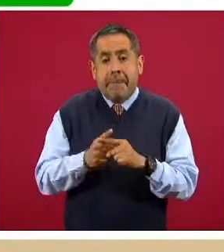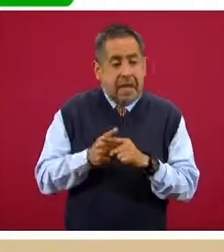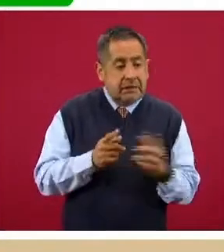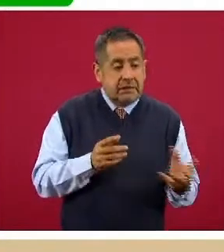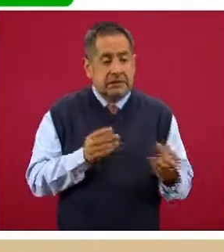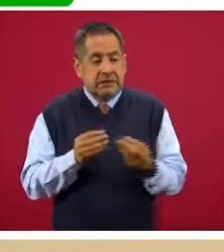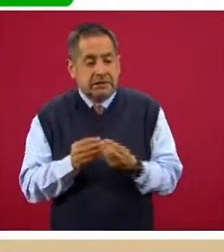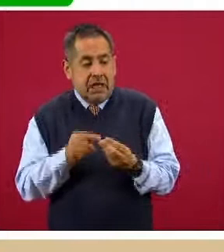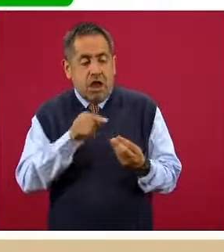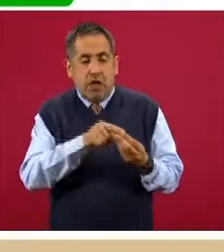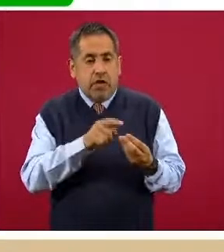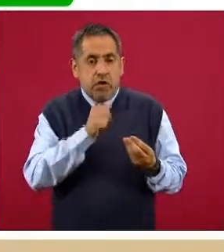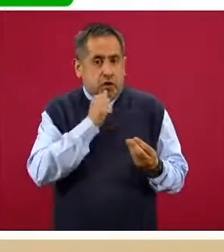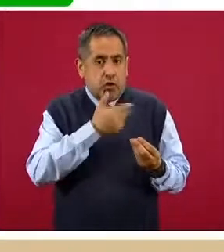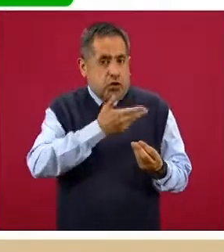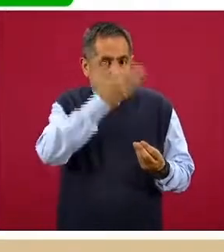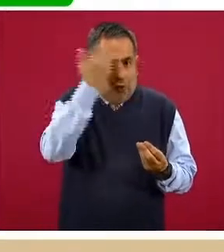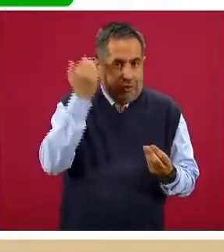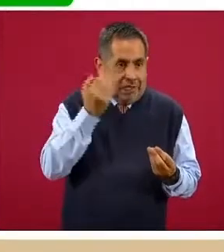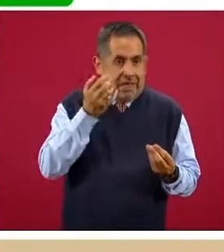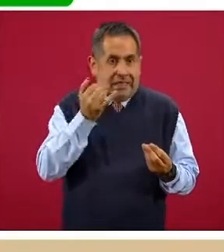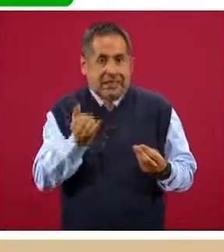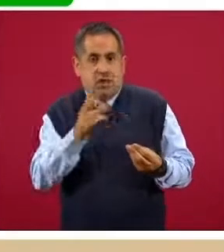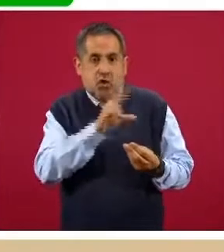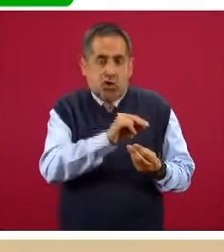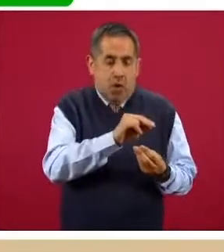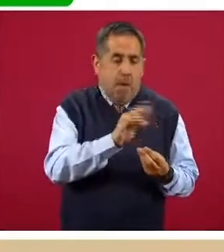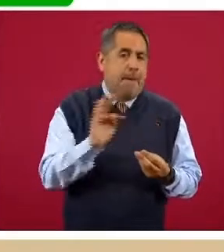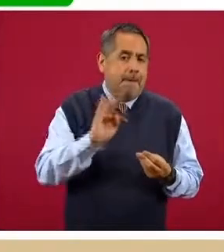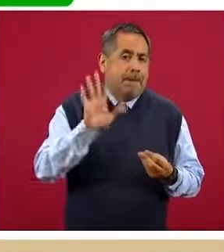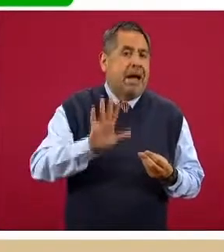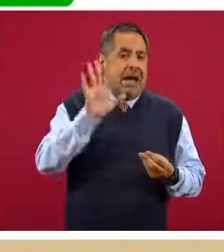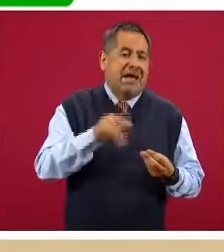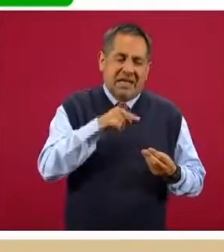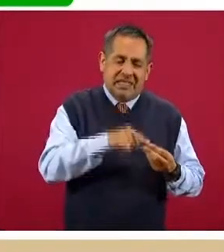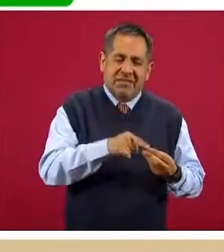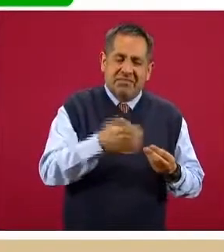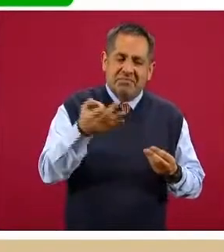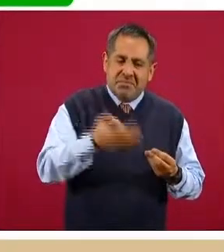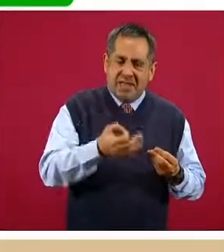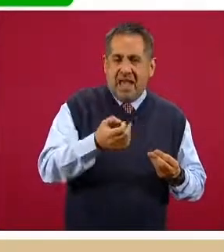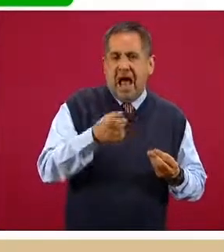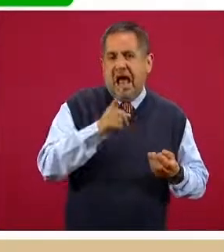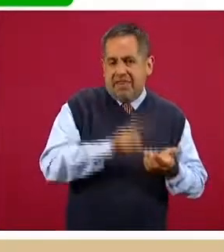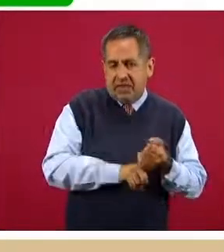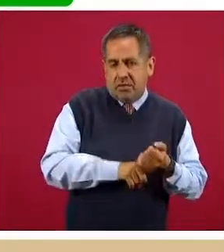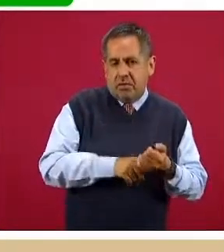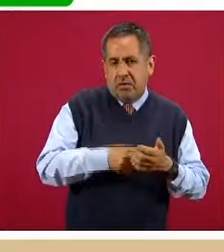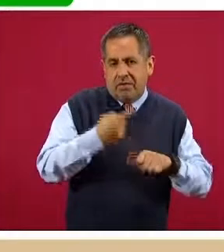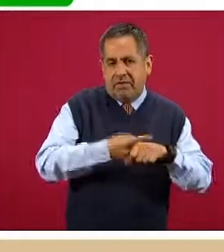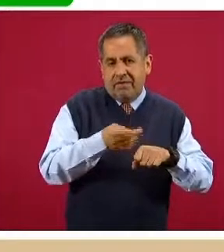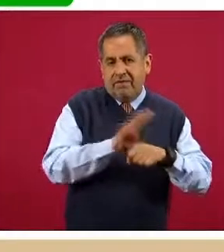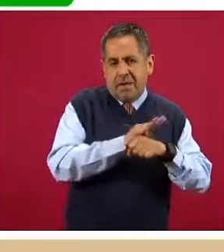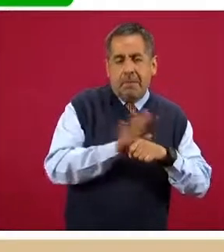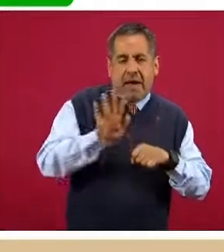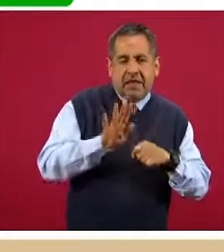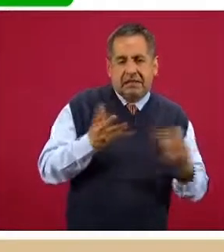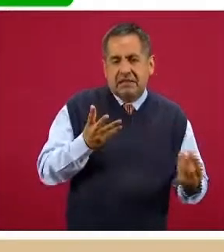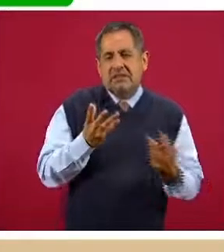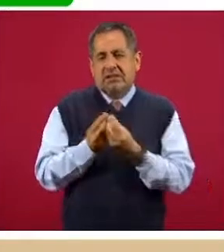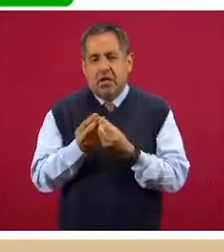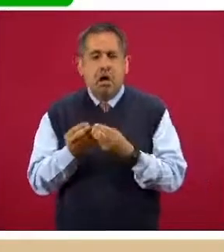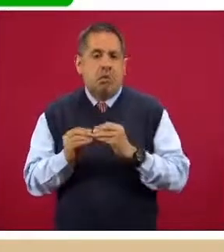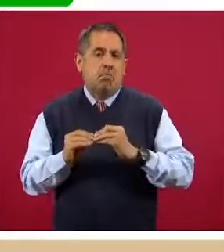sumar todos aquellos que sabemos que de seguro van a confirmarse en las siguientes semanas y días. Pero entonces,